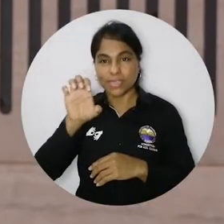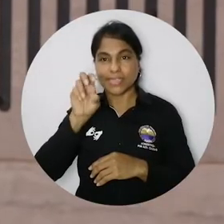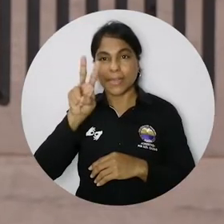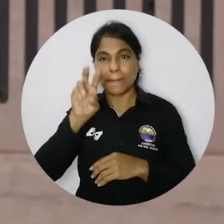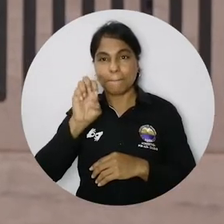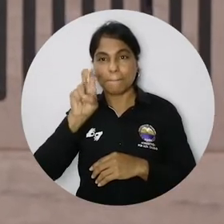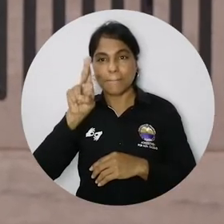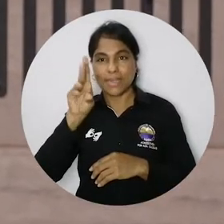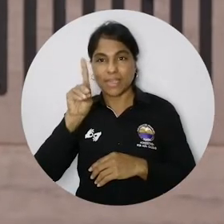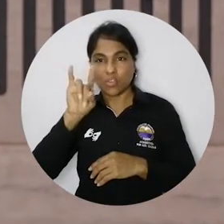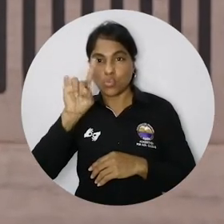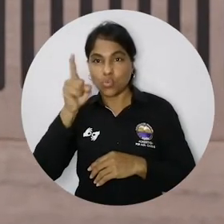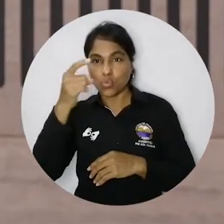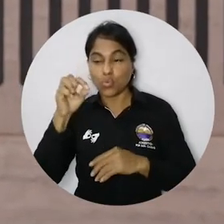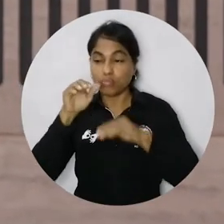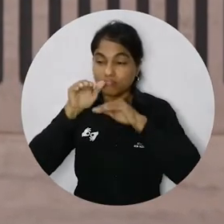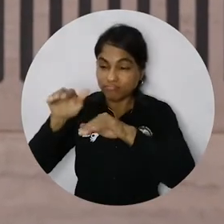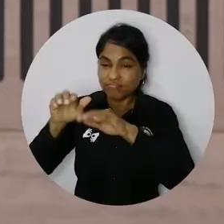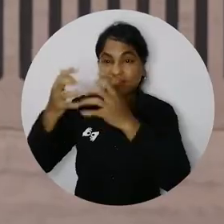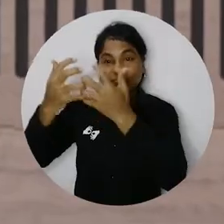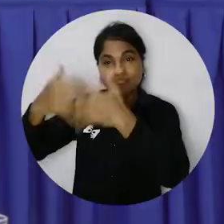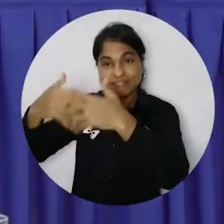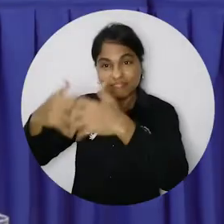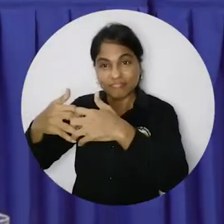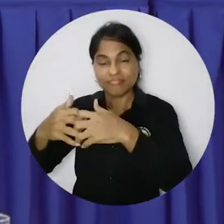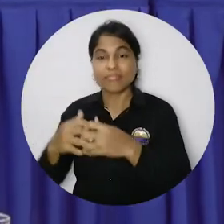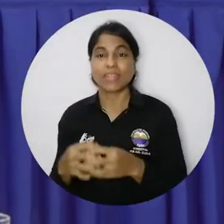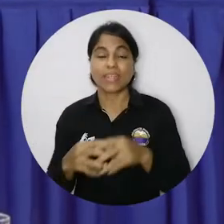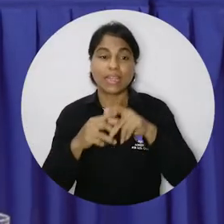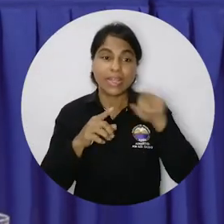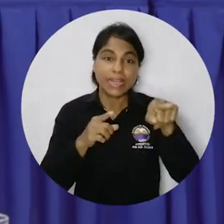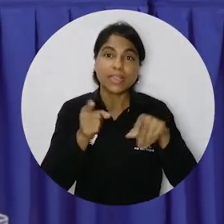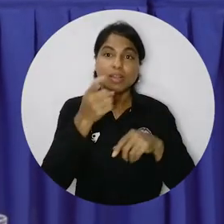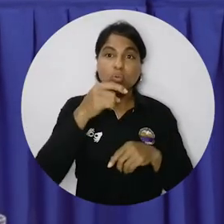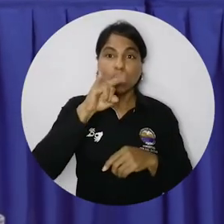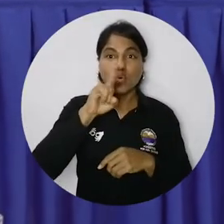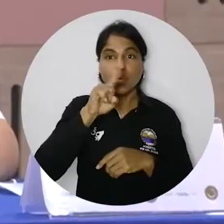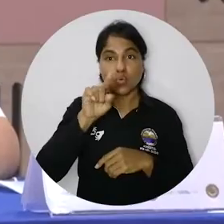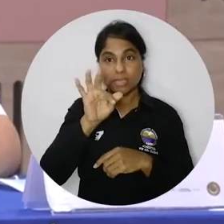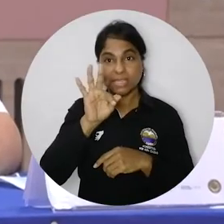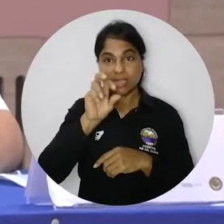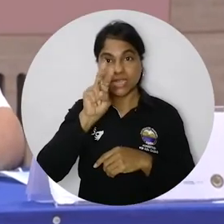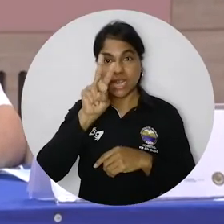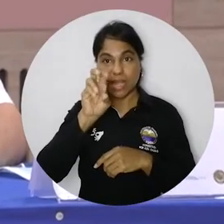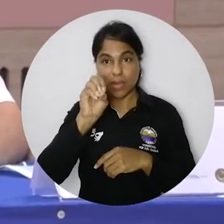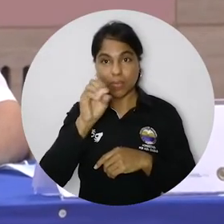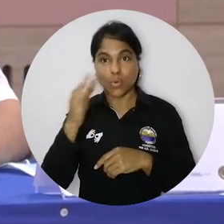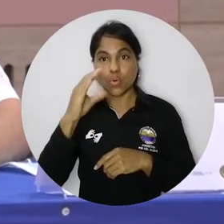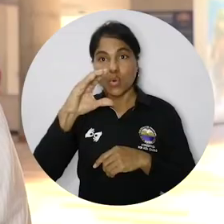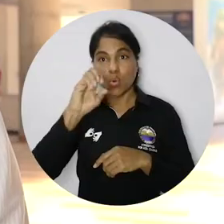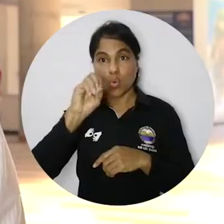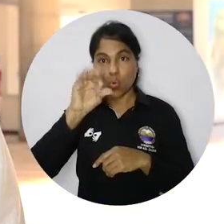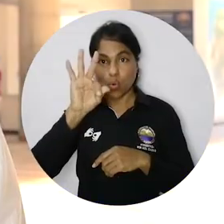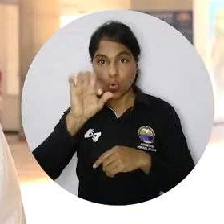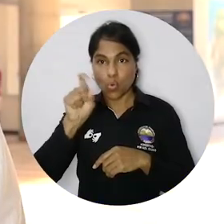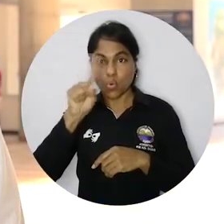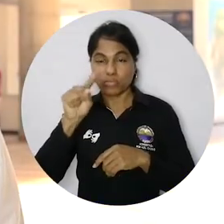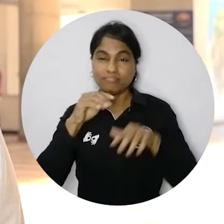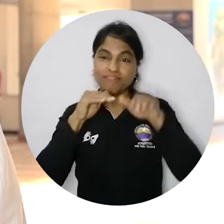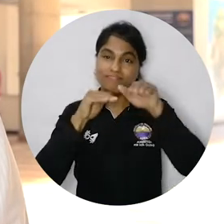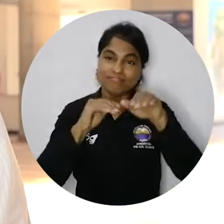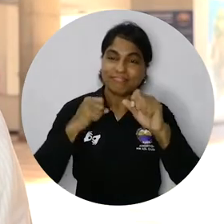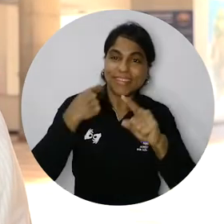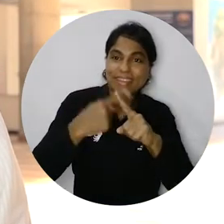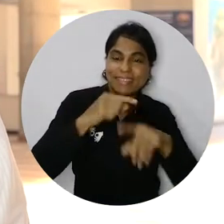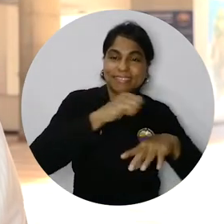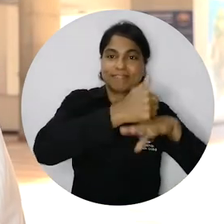doctor José Verdugo Viedo, representante del sector productivo, y el doctor Gustavo Cotes Blanco, representante de los ex-rectores. Aquí seguimos